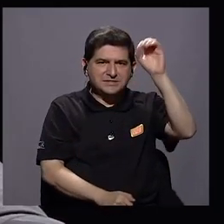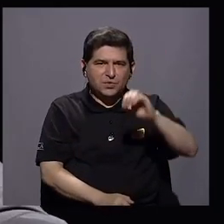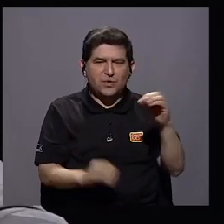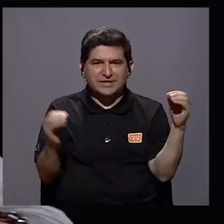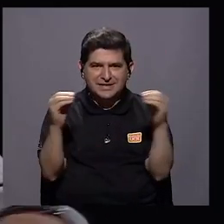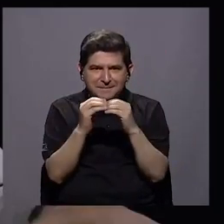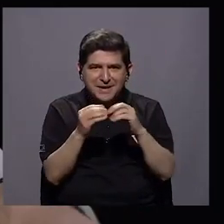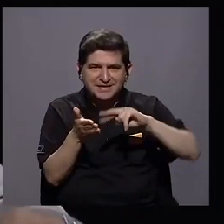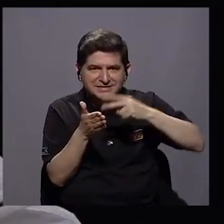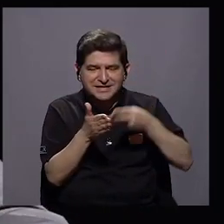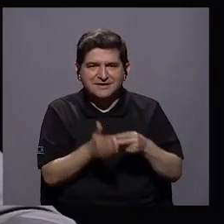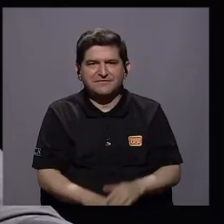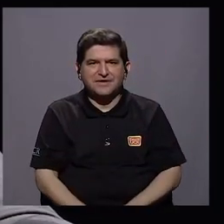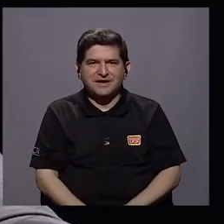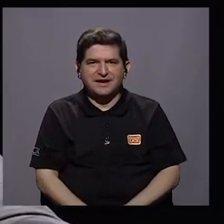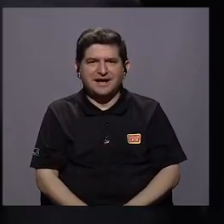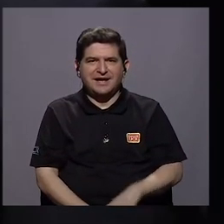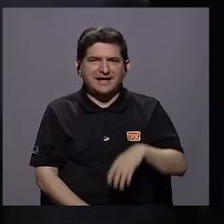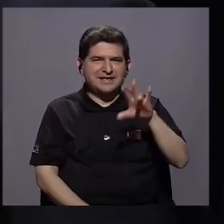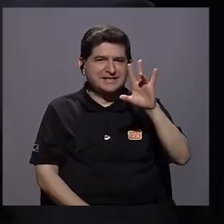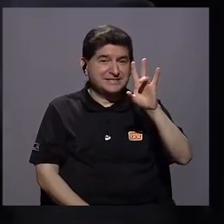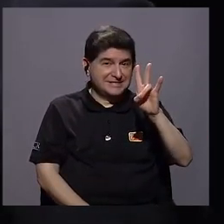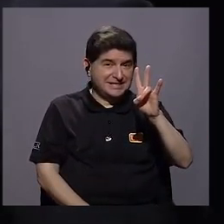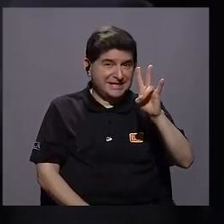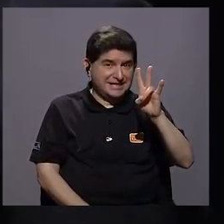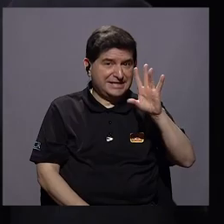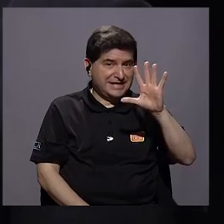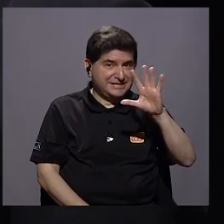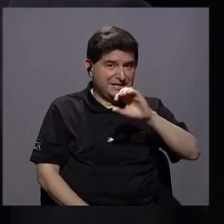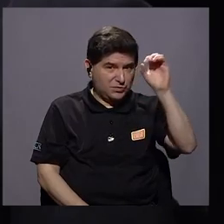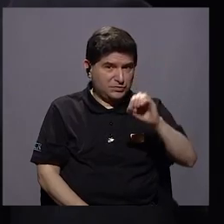50% más, eso representa un 75% completo. Punto eso,